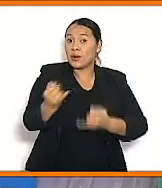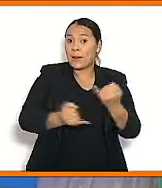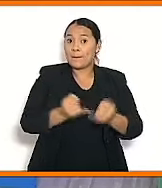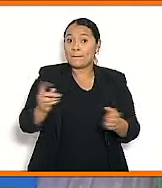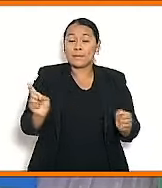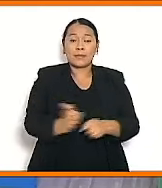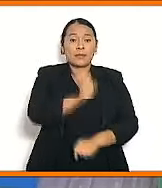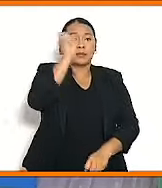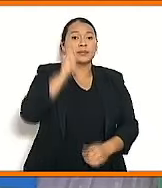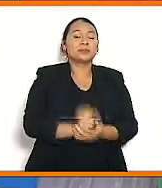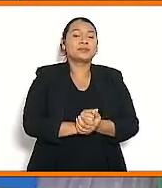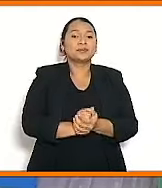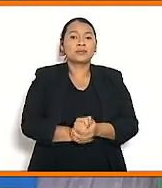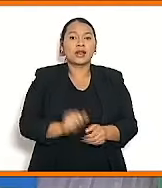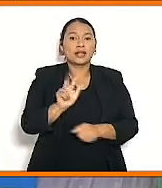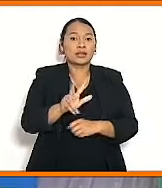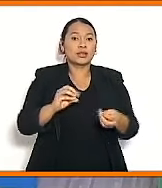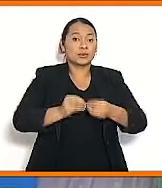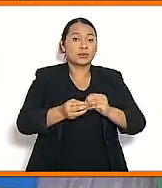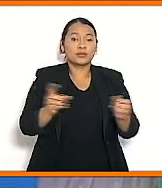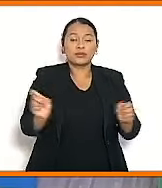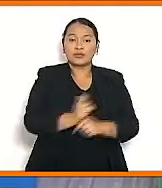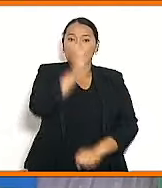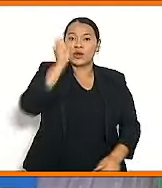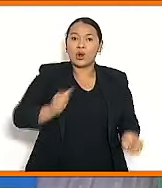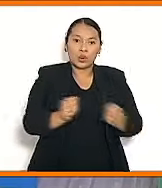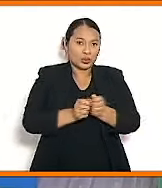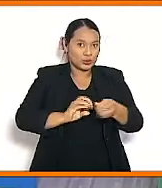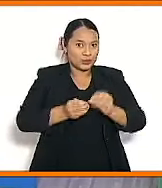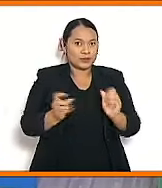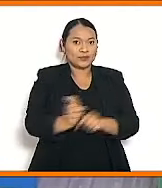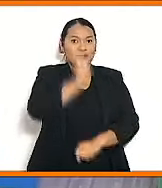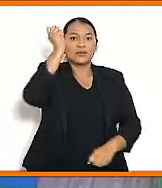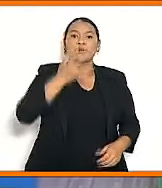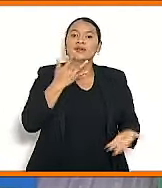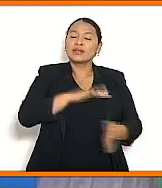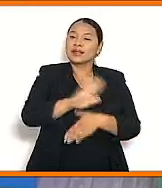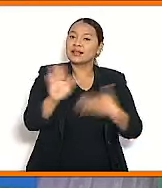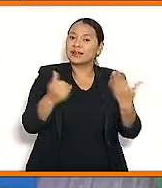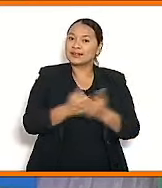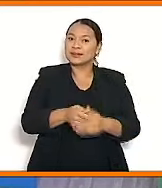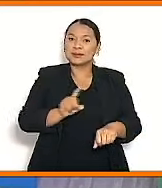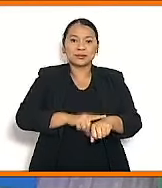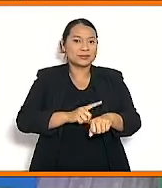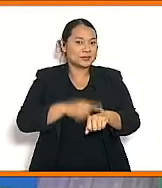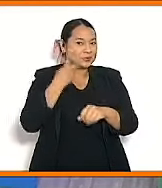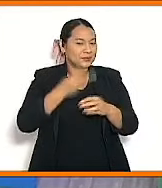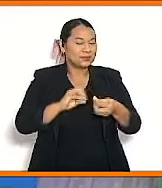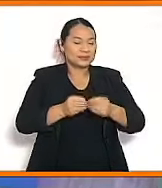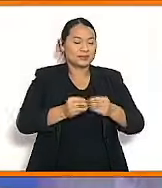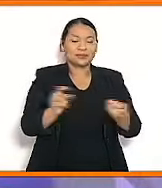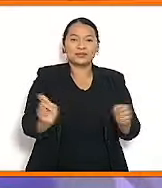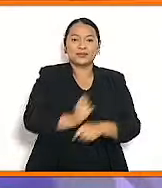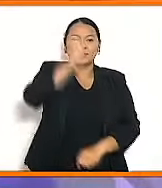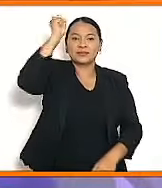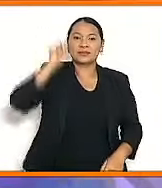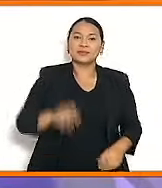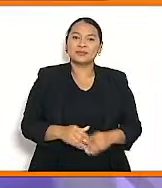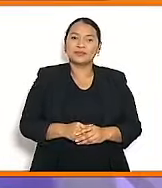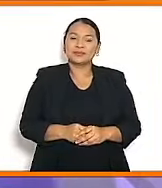3, 3 dígitos, un número. Te deseo mucha suerte porque a continuación daremos a conocer tu primer